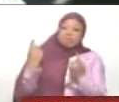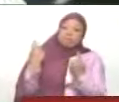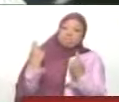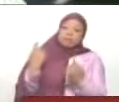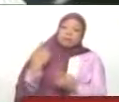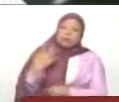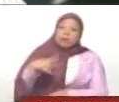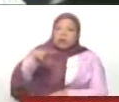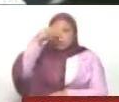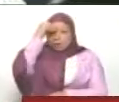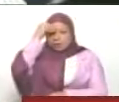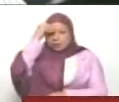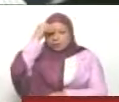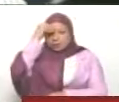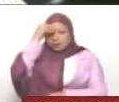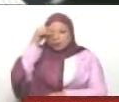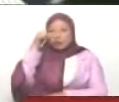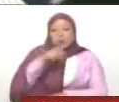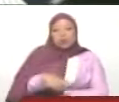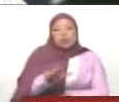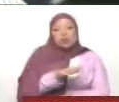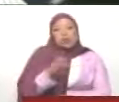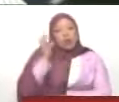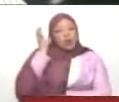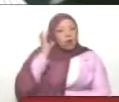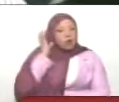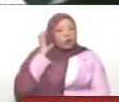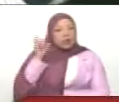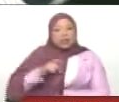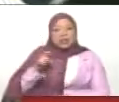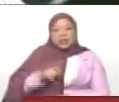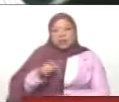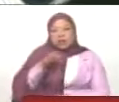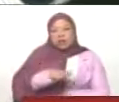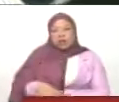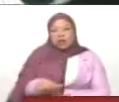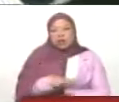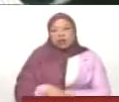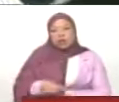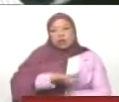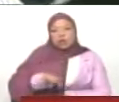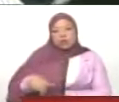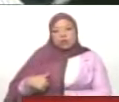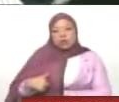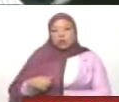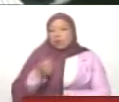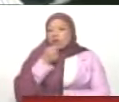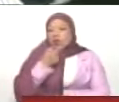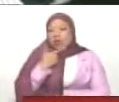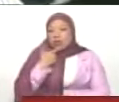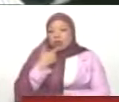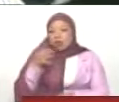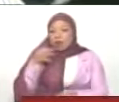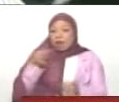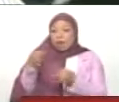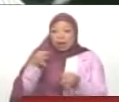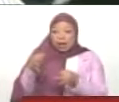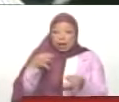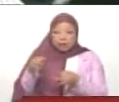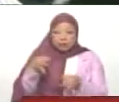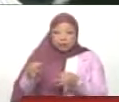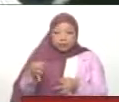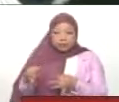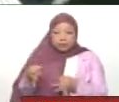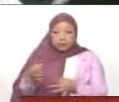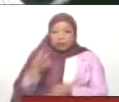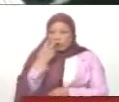mostraron. Y bueno, también un pueblo que está muy consciente de sus necesidades. A nosotros nos encantó que yo